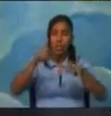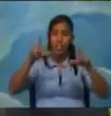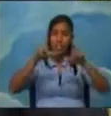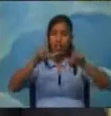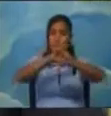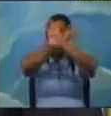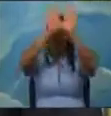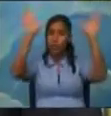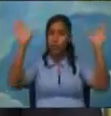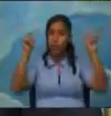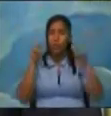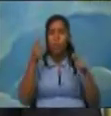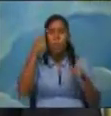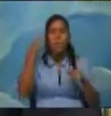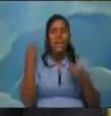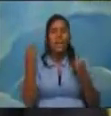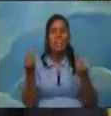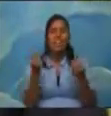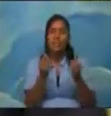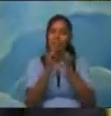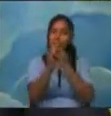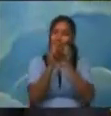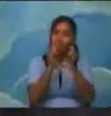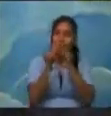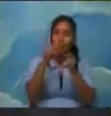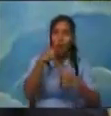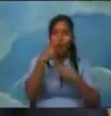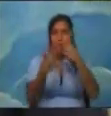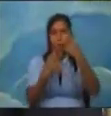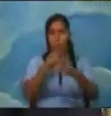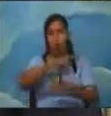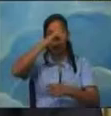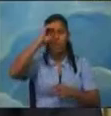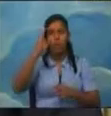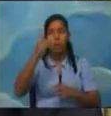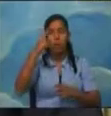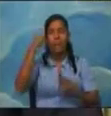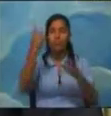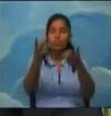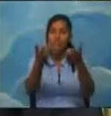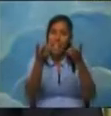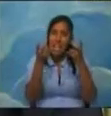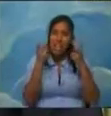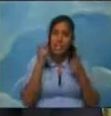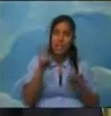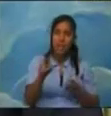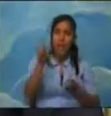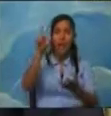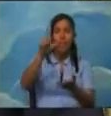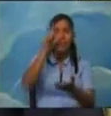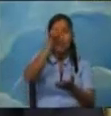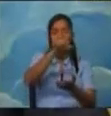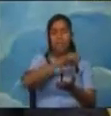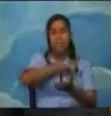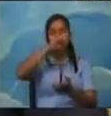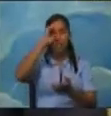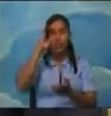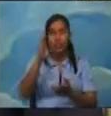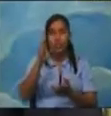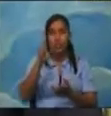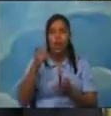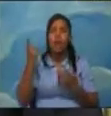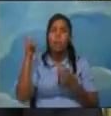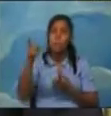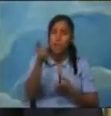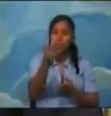Pero ¿para qué se transmite la voz de Dios? ¿Para qué? Para que usted reciba la enseñanza. Hemos oído de personas que desprecian la